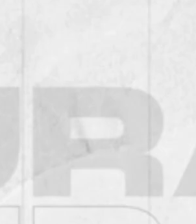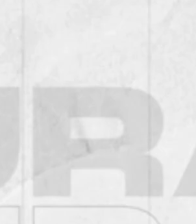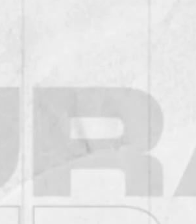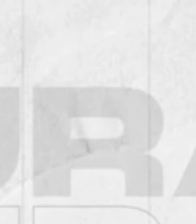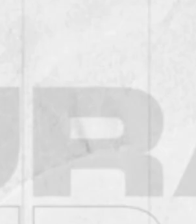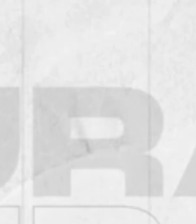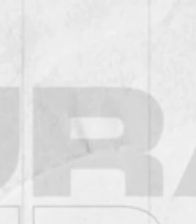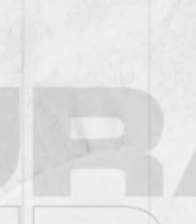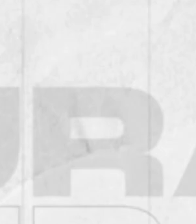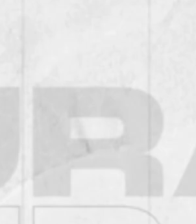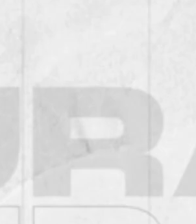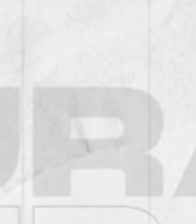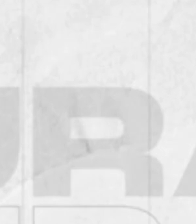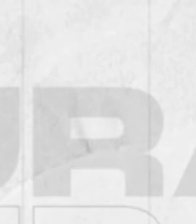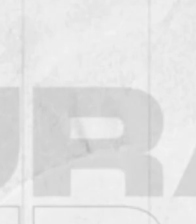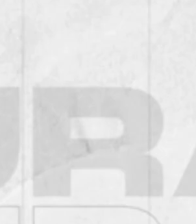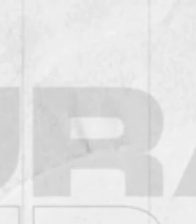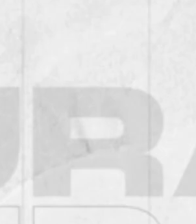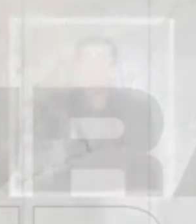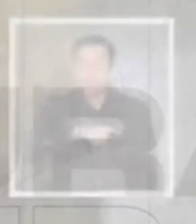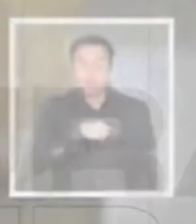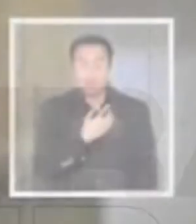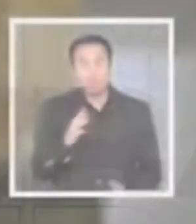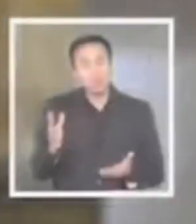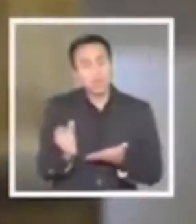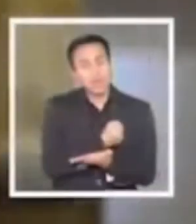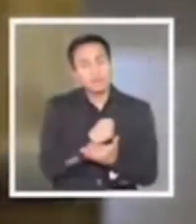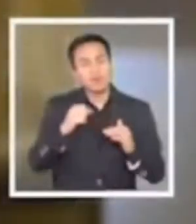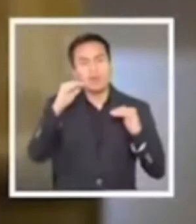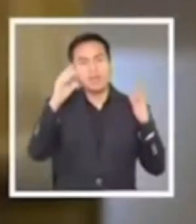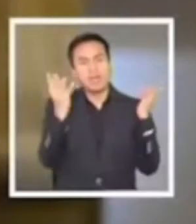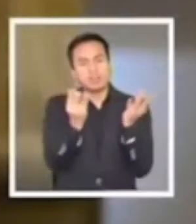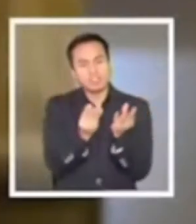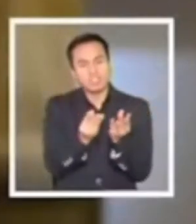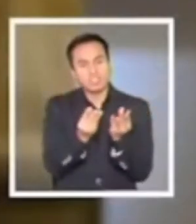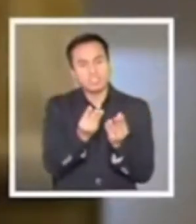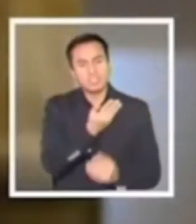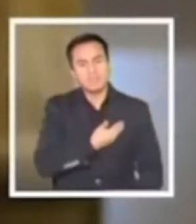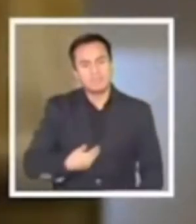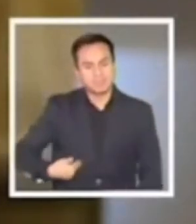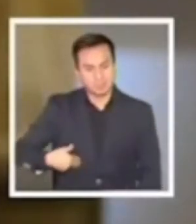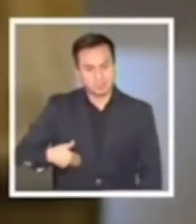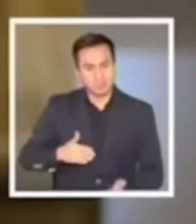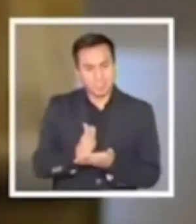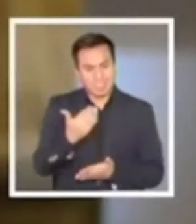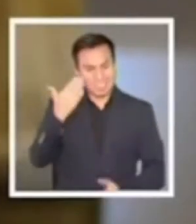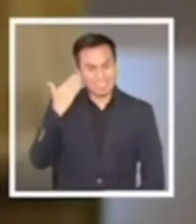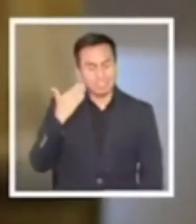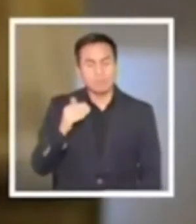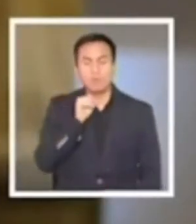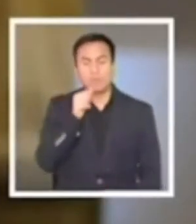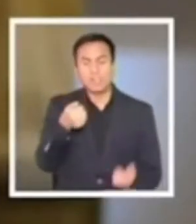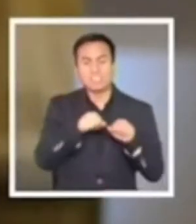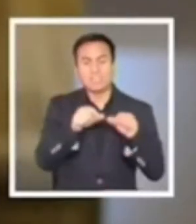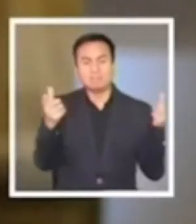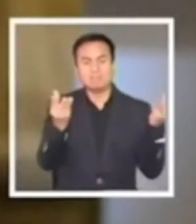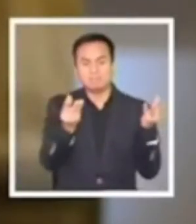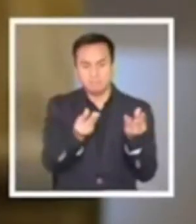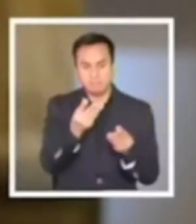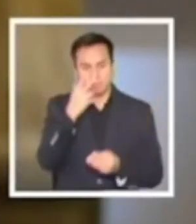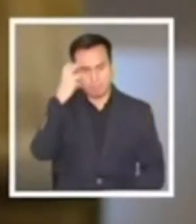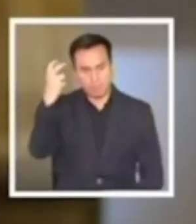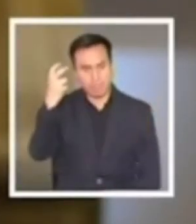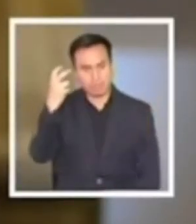muchos chilenos se refugiaron hace 50 años, asegurando que México y Chile tienen una historia